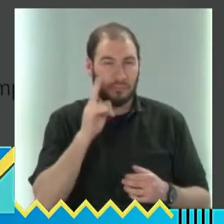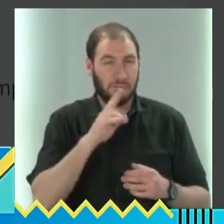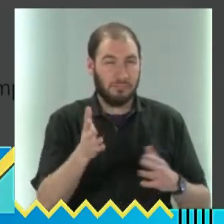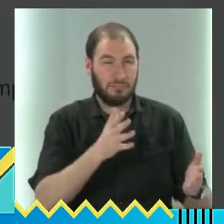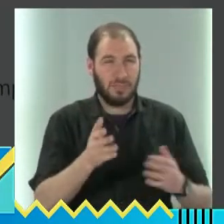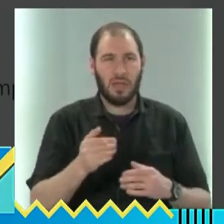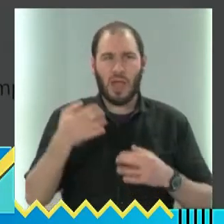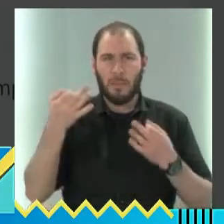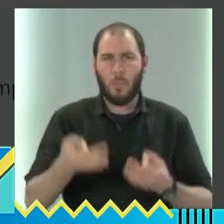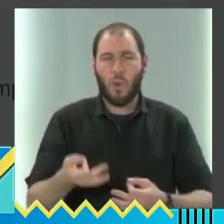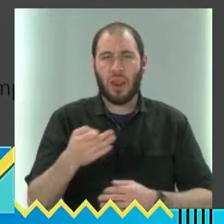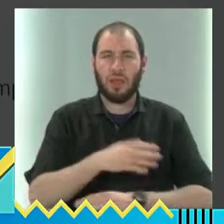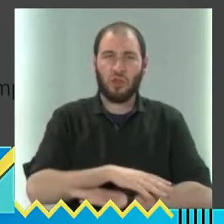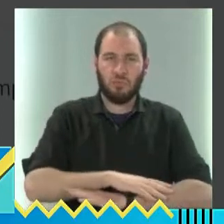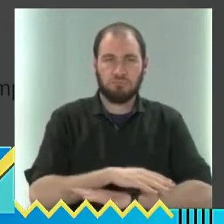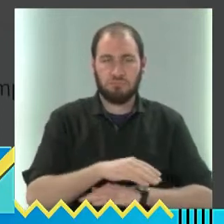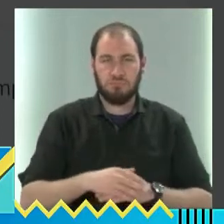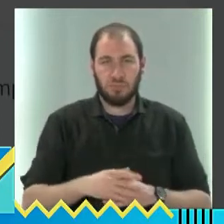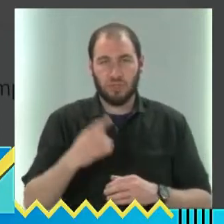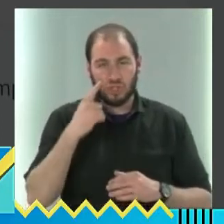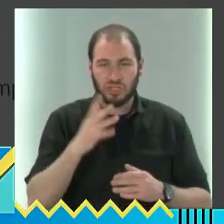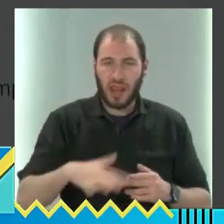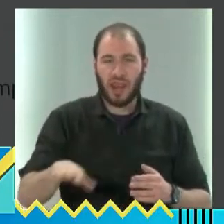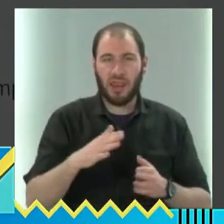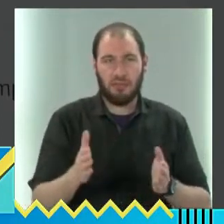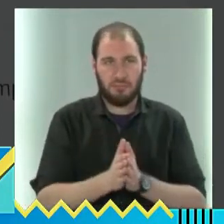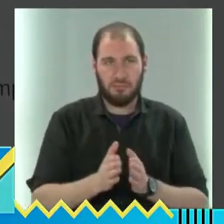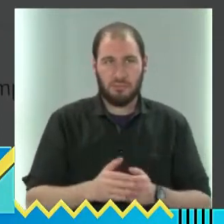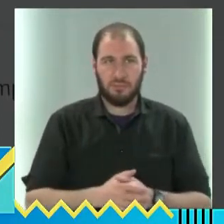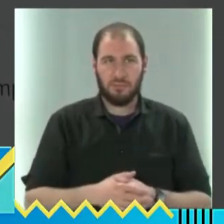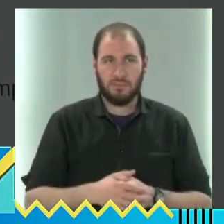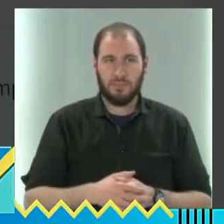me podés repetir. Buena convivencia. La buena convivencia. Social. Social.